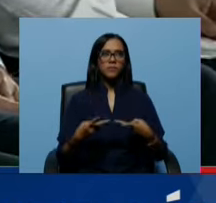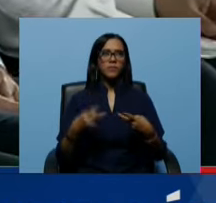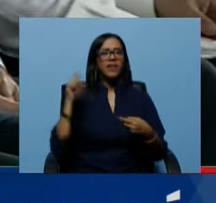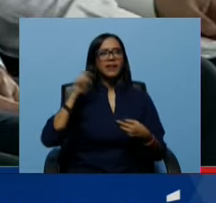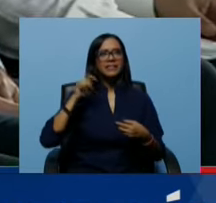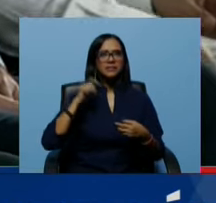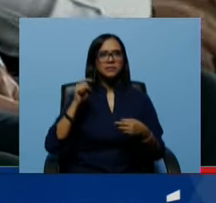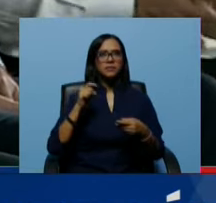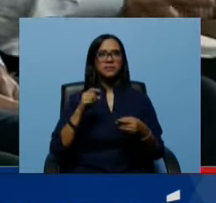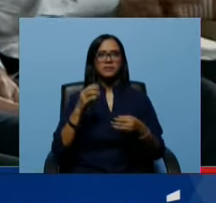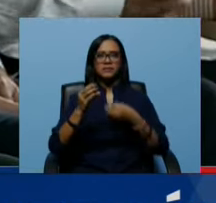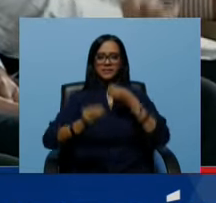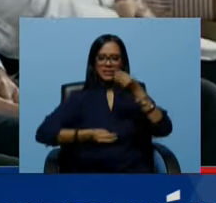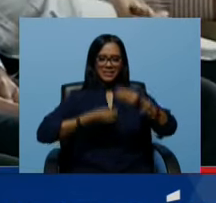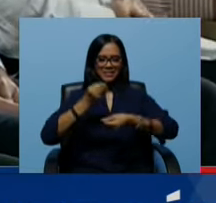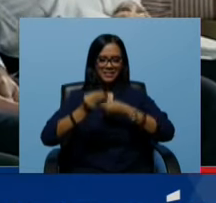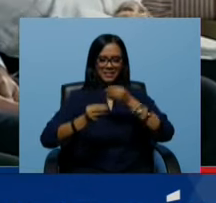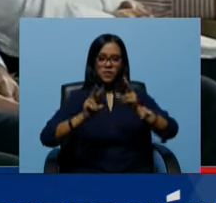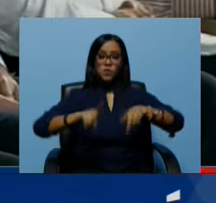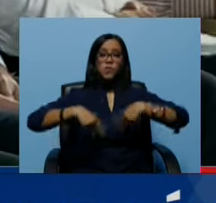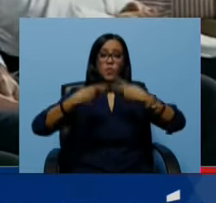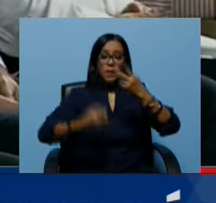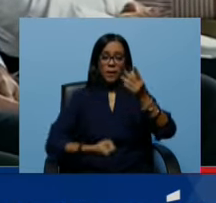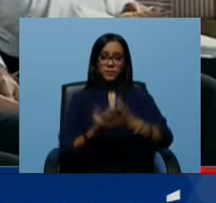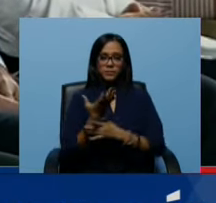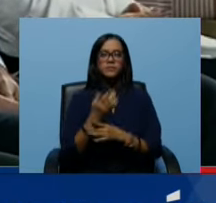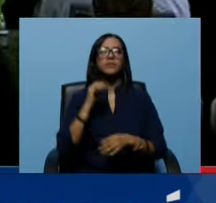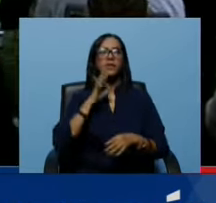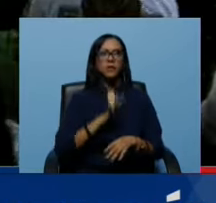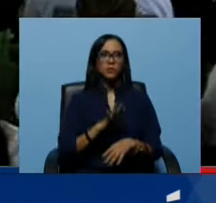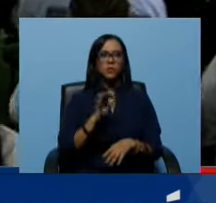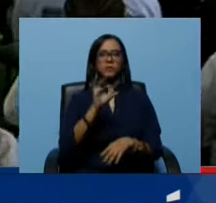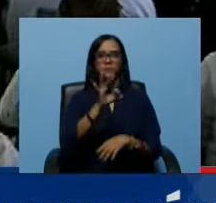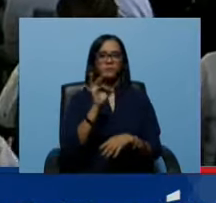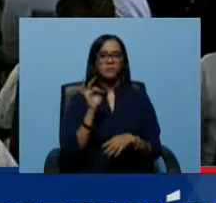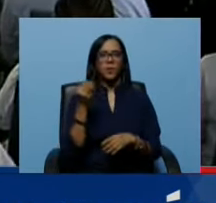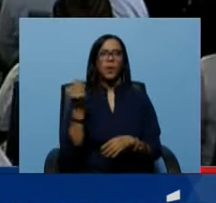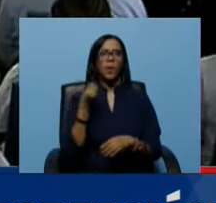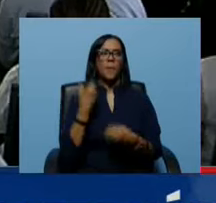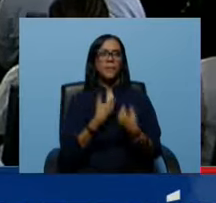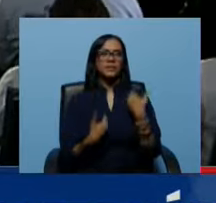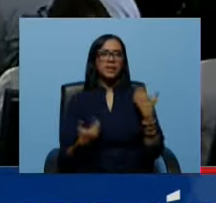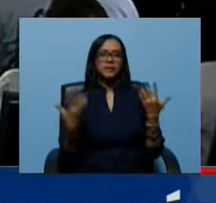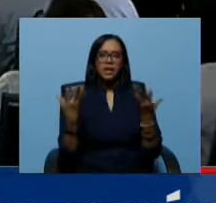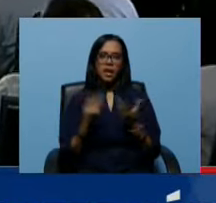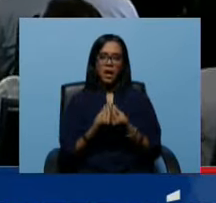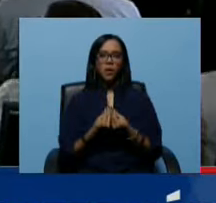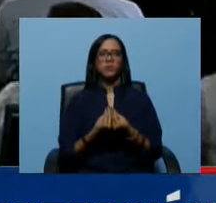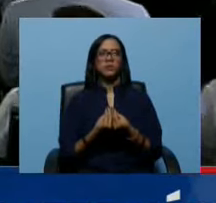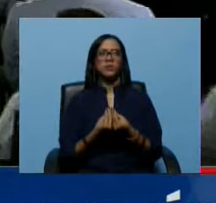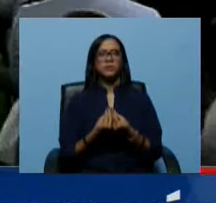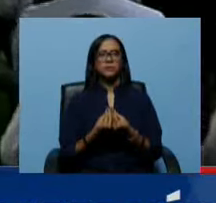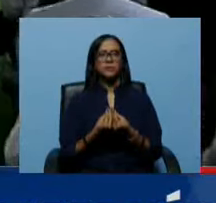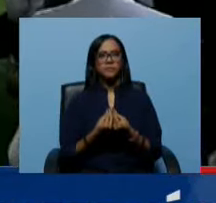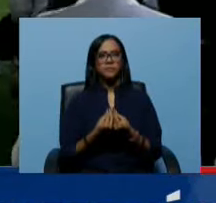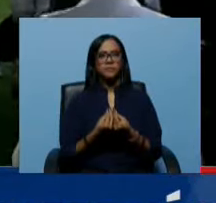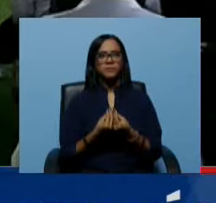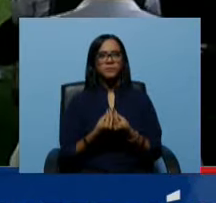gran reformulación, y estoy designando como presidente de la Junta